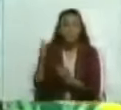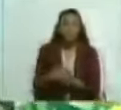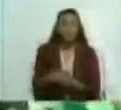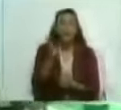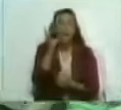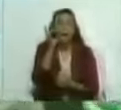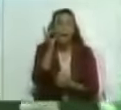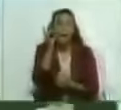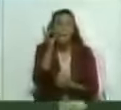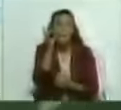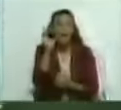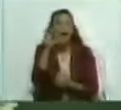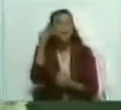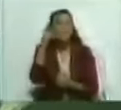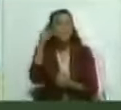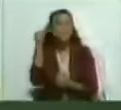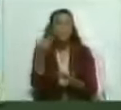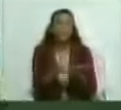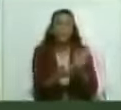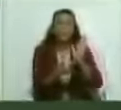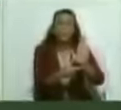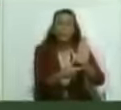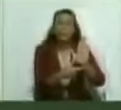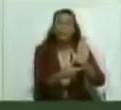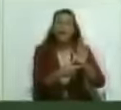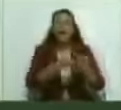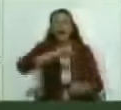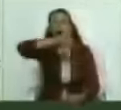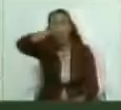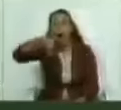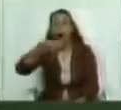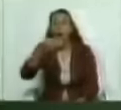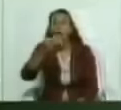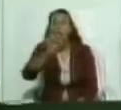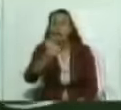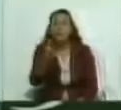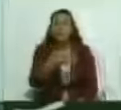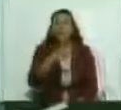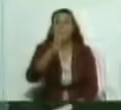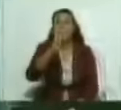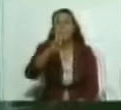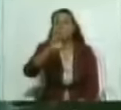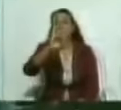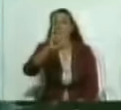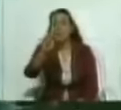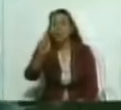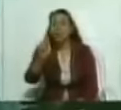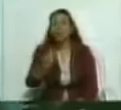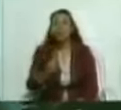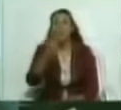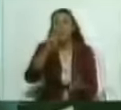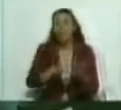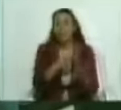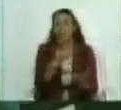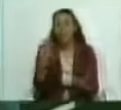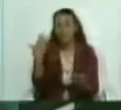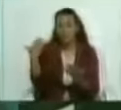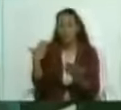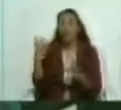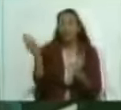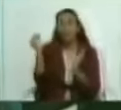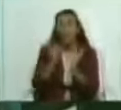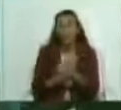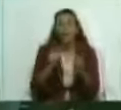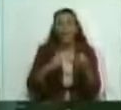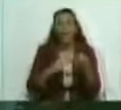fines políticos Primero Venezuela postular a José Brito como candidato a las elecciones presidenciales del año 2024. Es